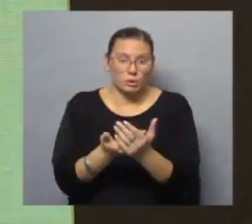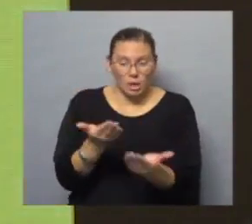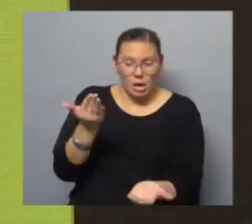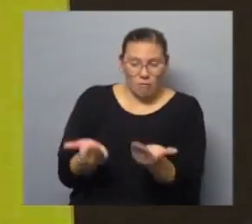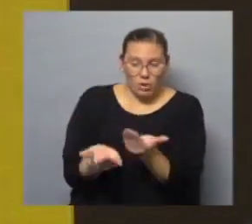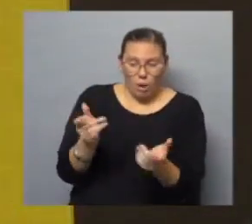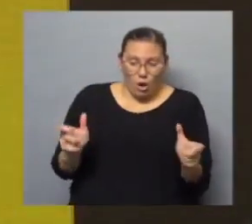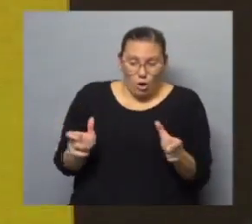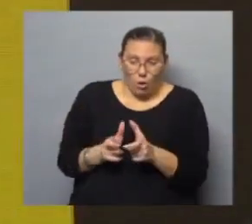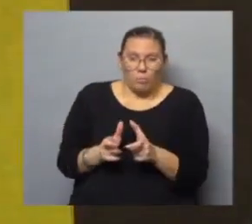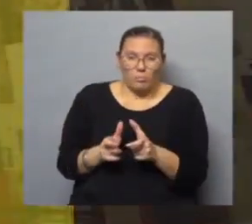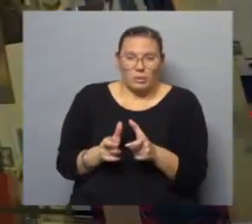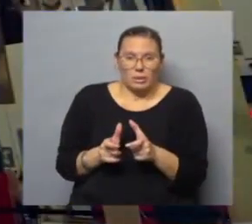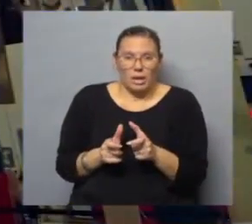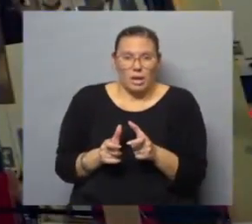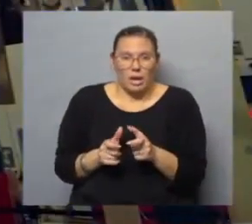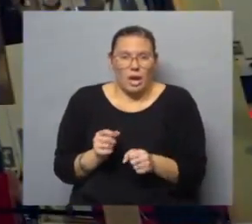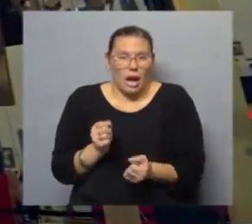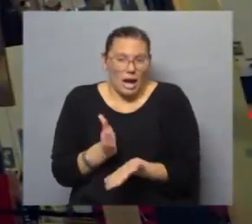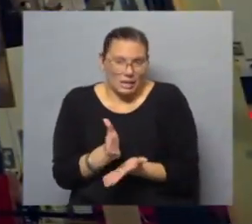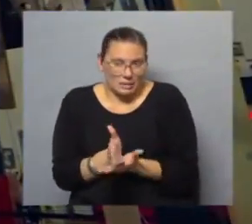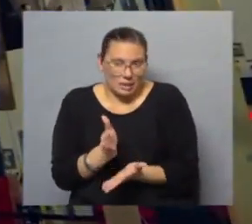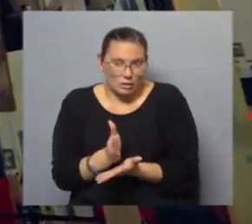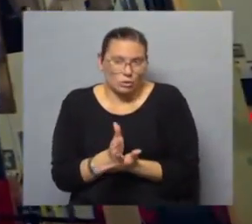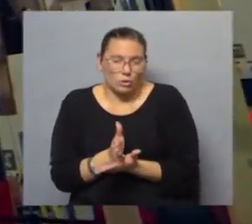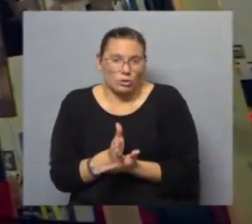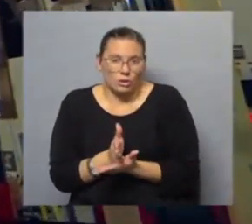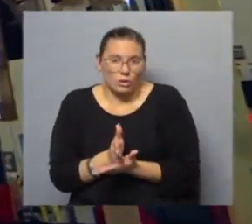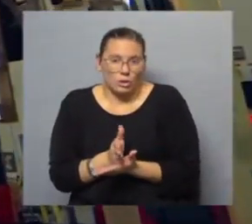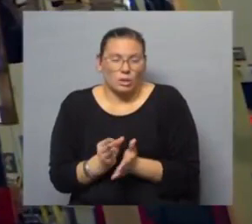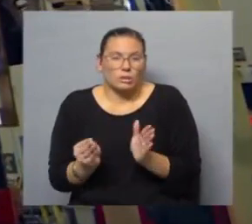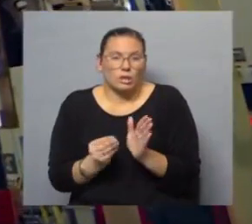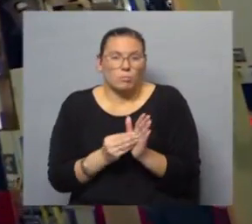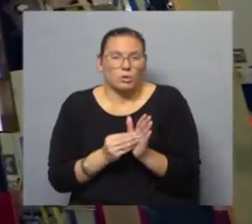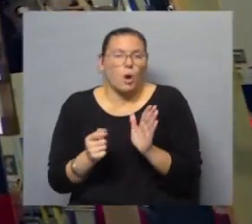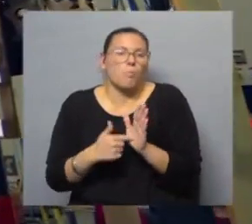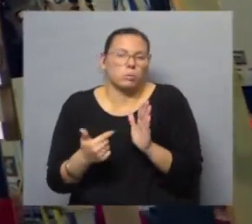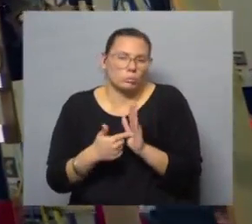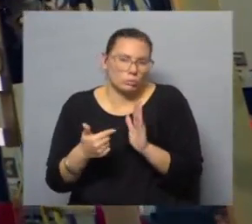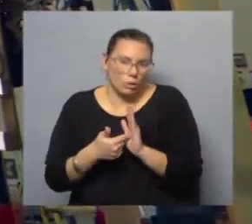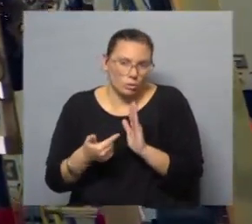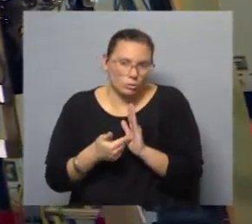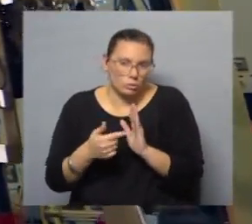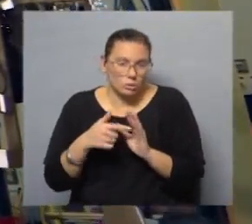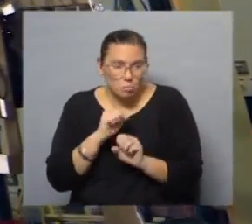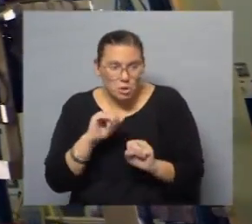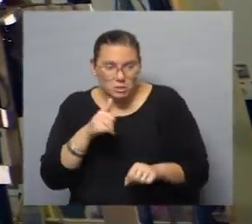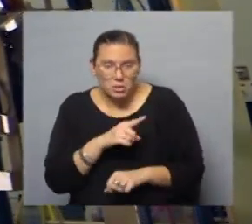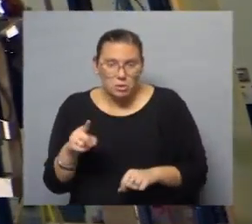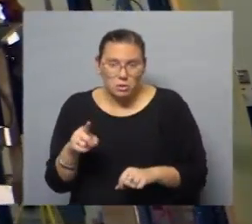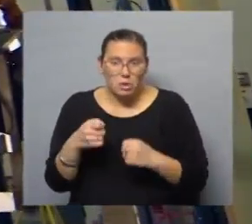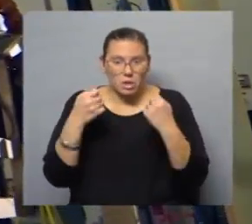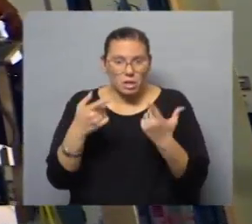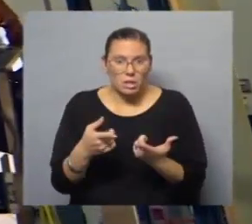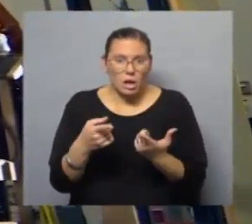por un comité asesor, se les pone un ranking, digamos, de viabilidad y se les otorga